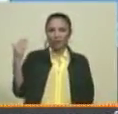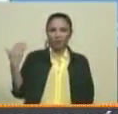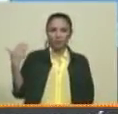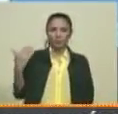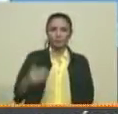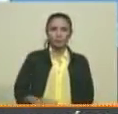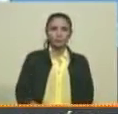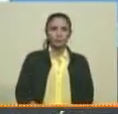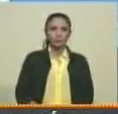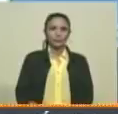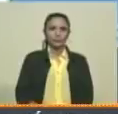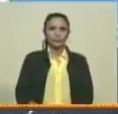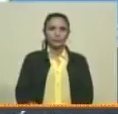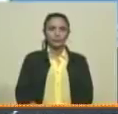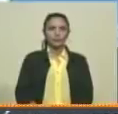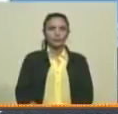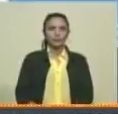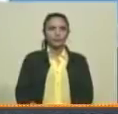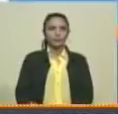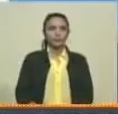la resurrección popular,